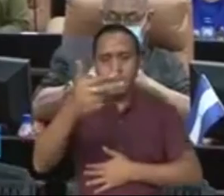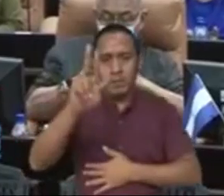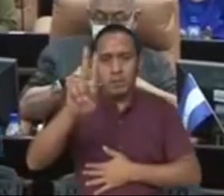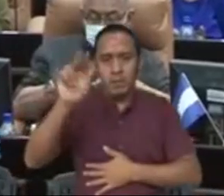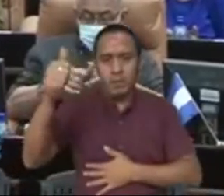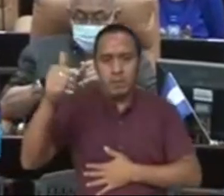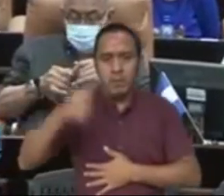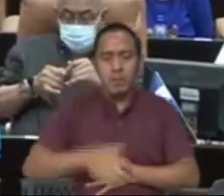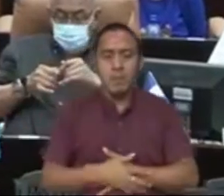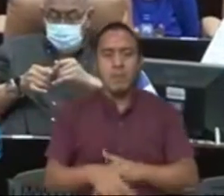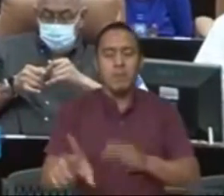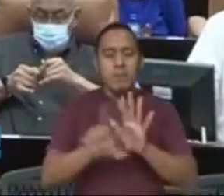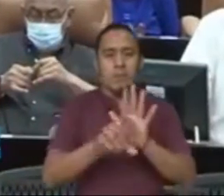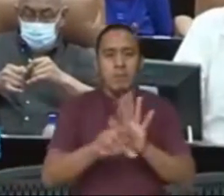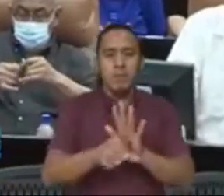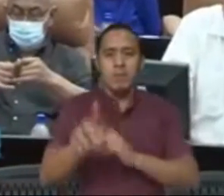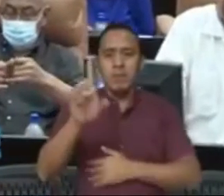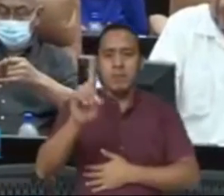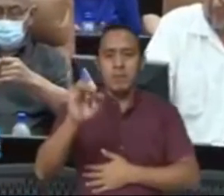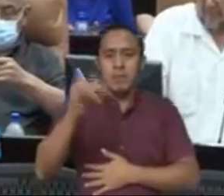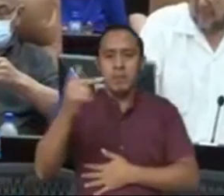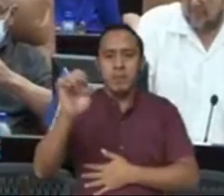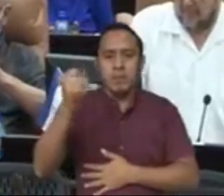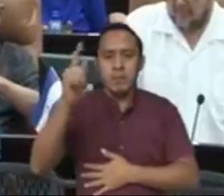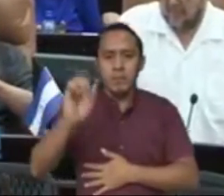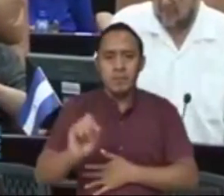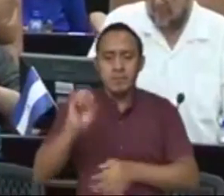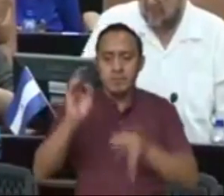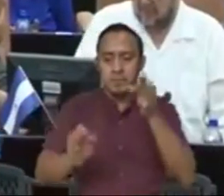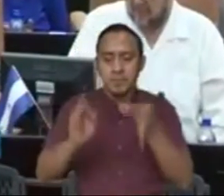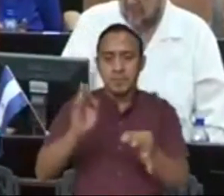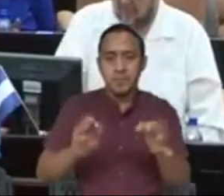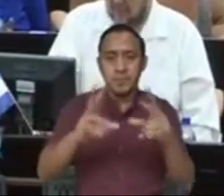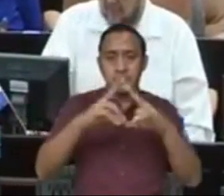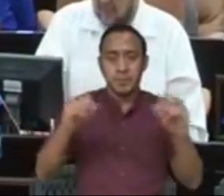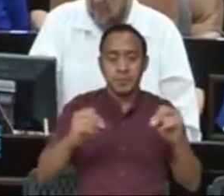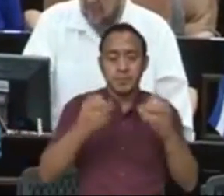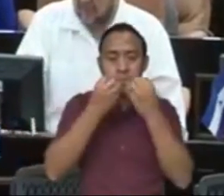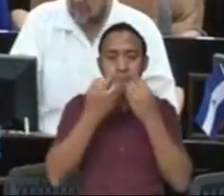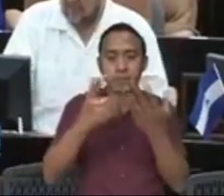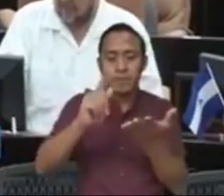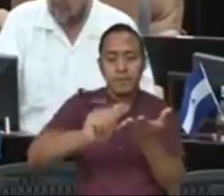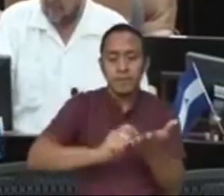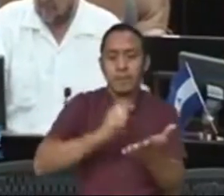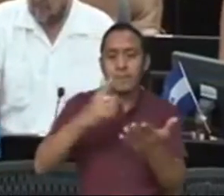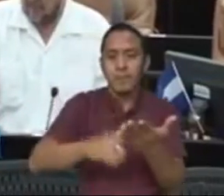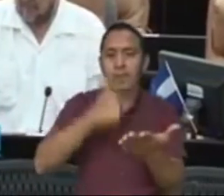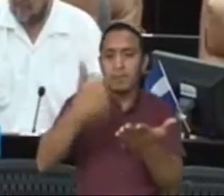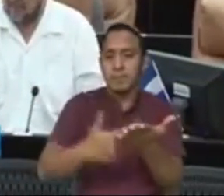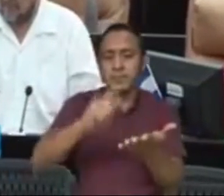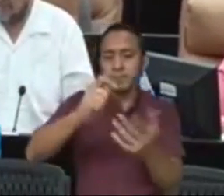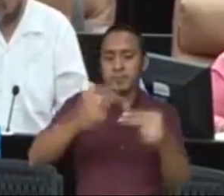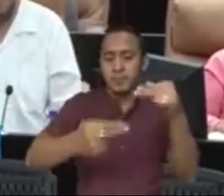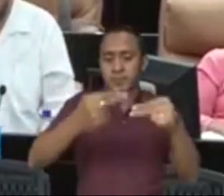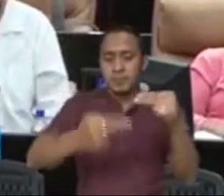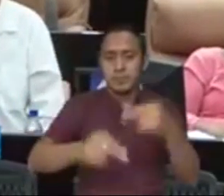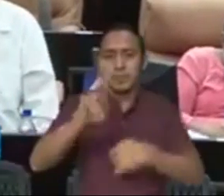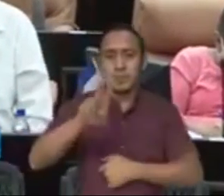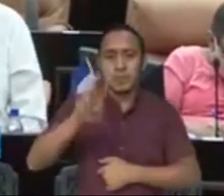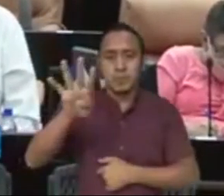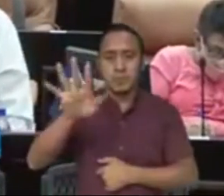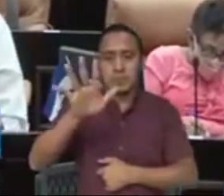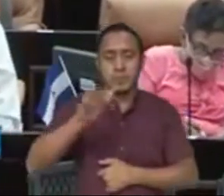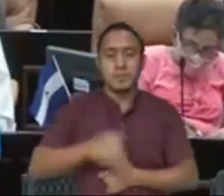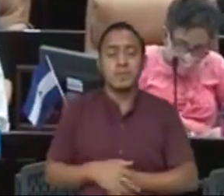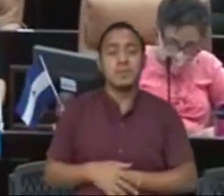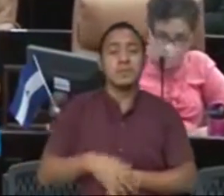826, Ley del Digesto Jurídico Nicaragüense, publicada en la Gaceta Diario Oficial número 245,